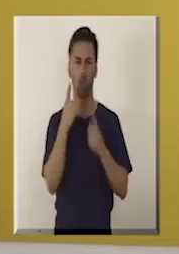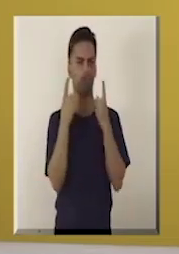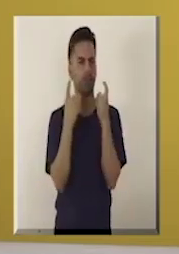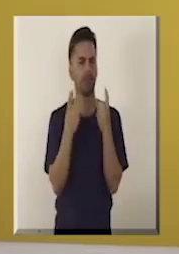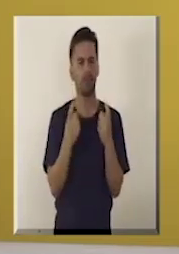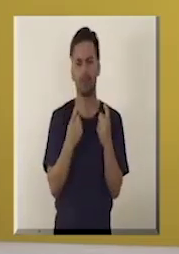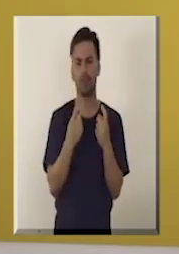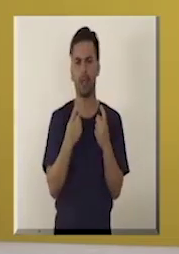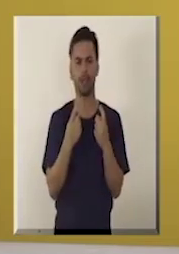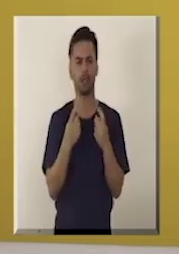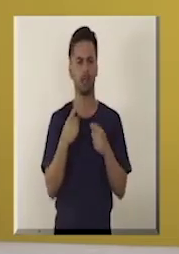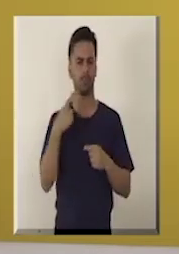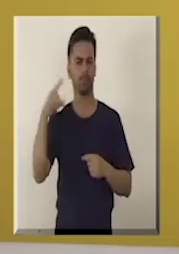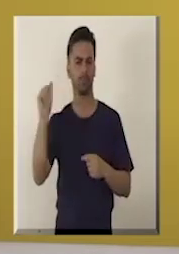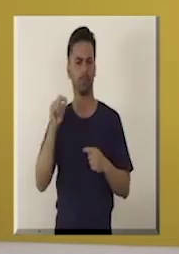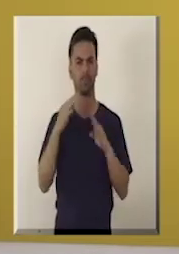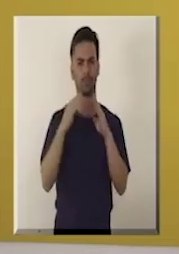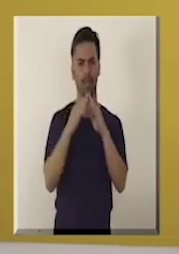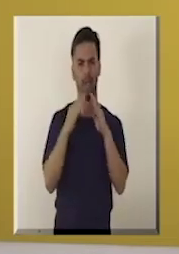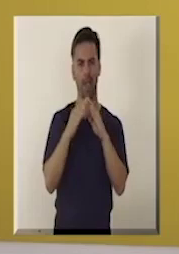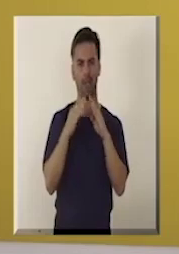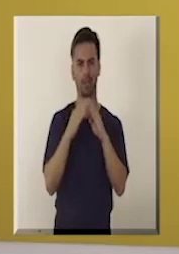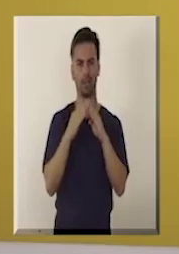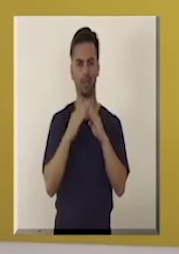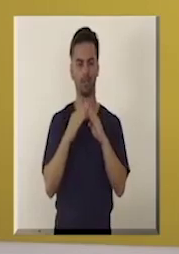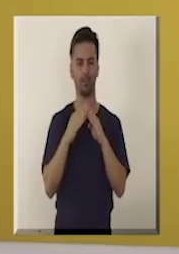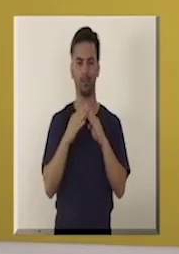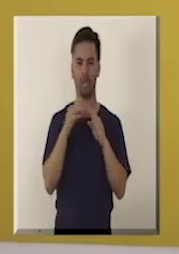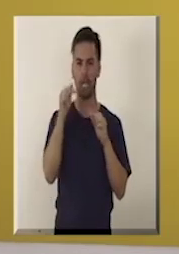necesario salir de casa. En casa lo